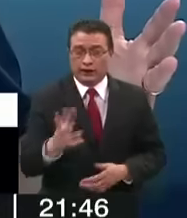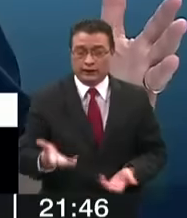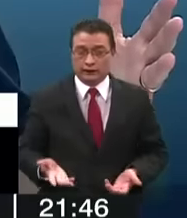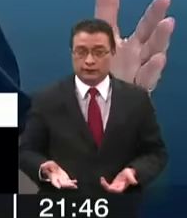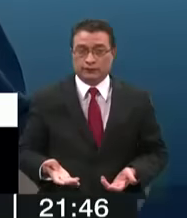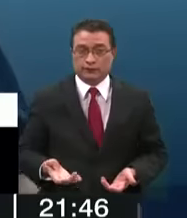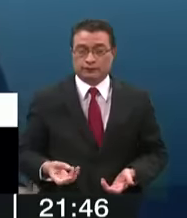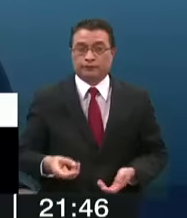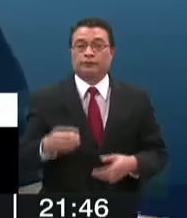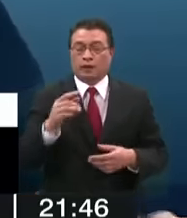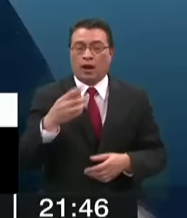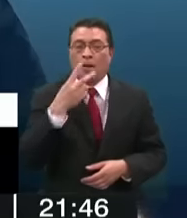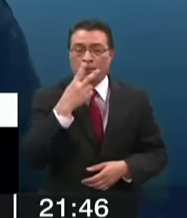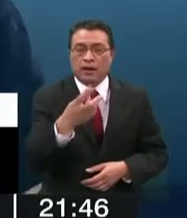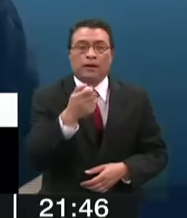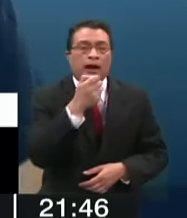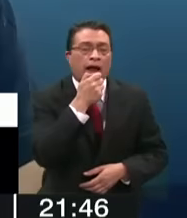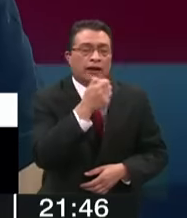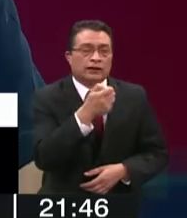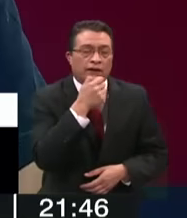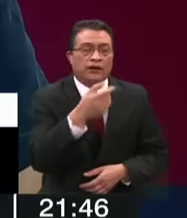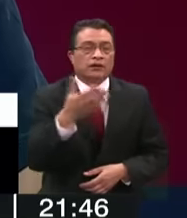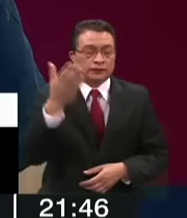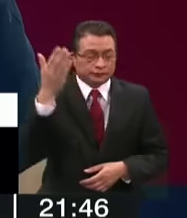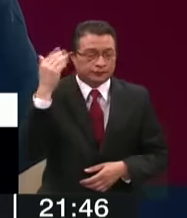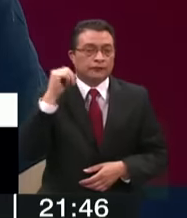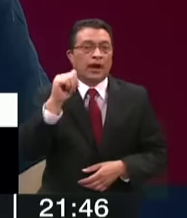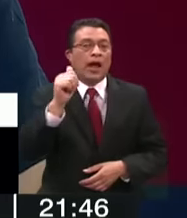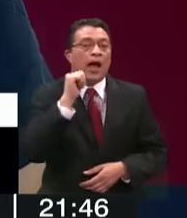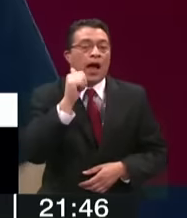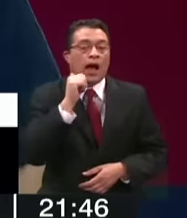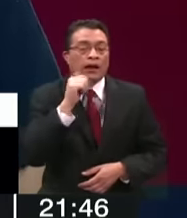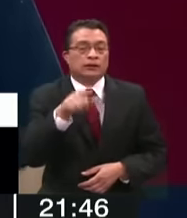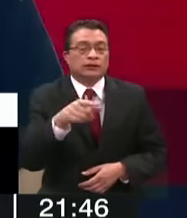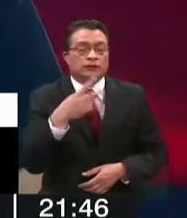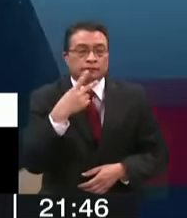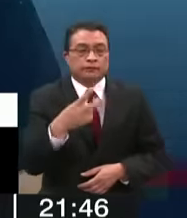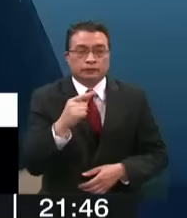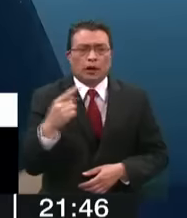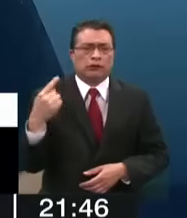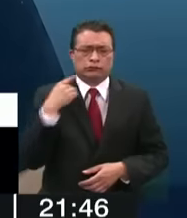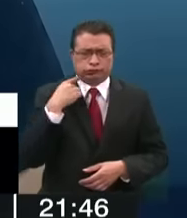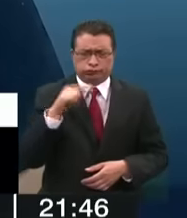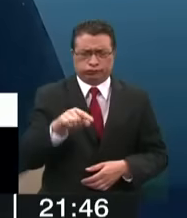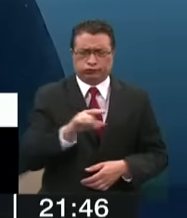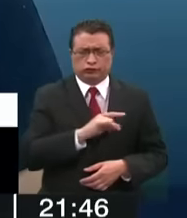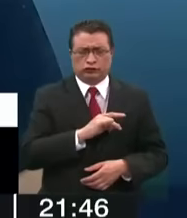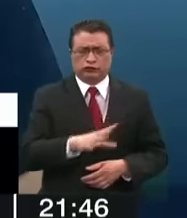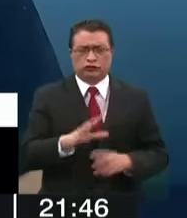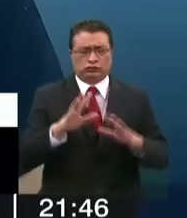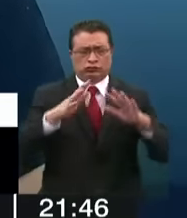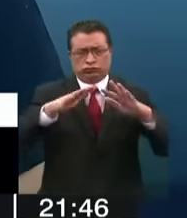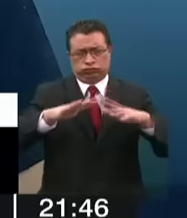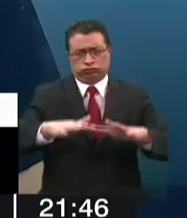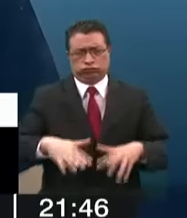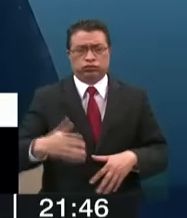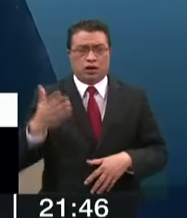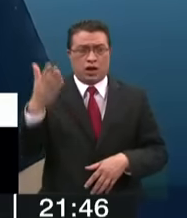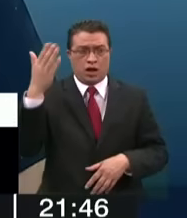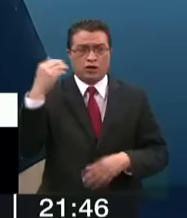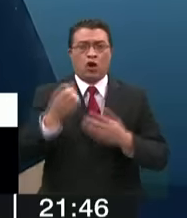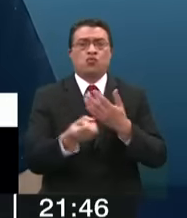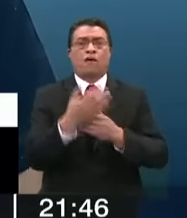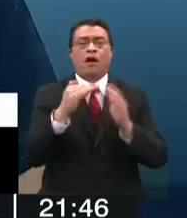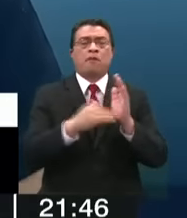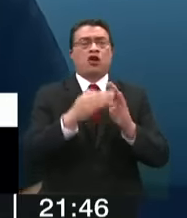No quieren. Miren la entrevista que leí a von Mühlenbrock ayer, que esto era un desastre, que el país empezó a hacer agua desde el día que se formó la